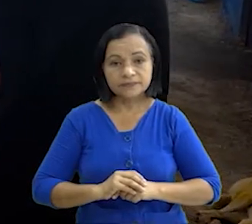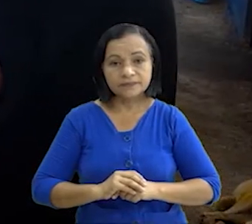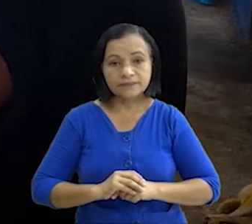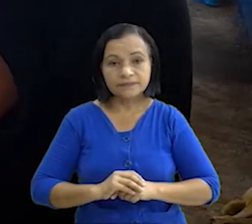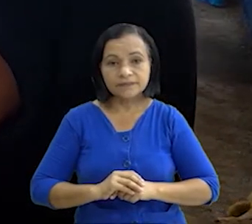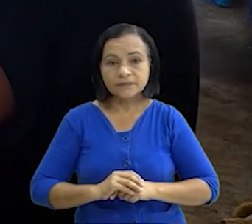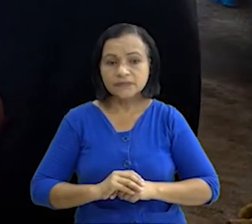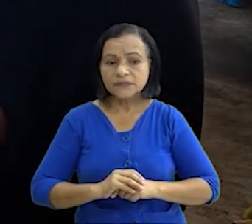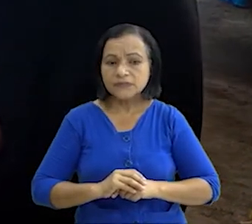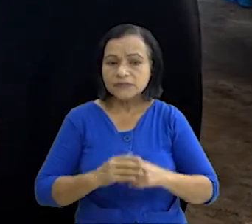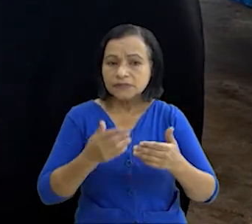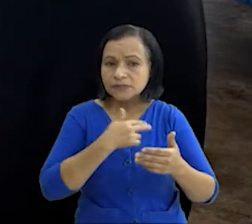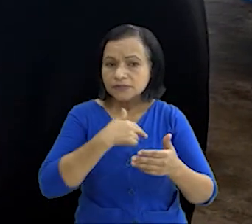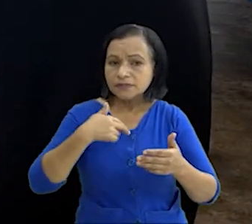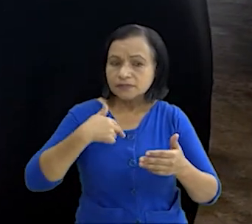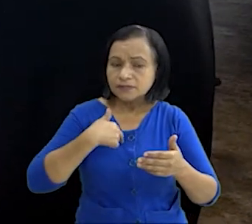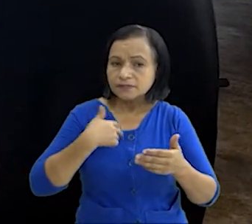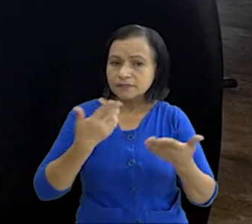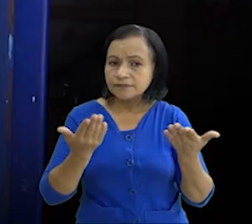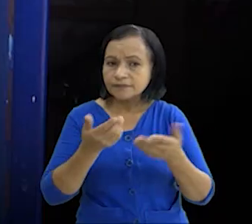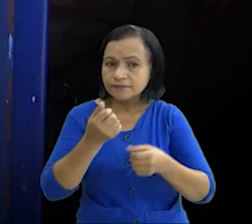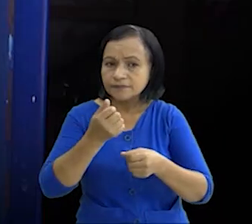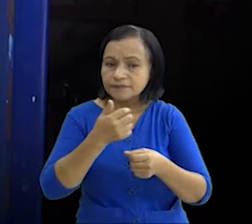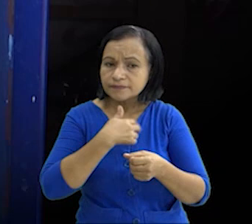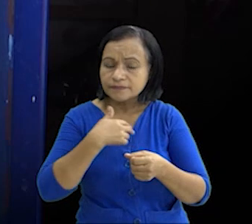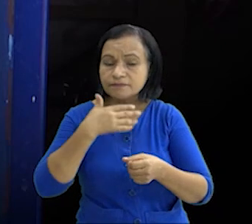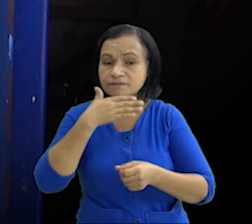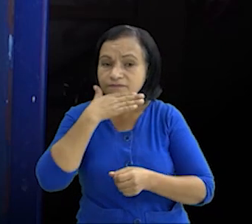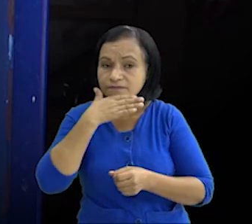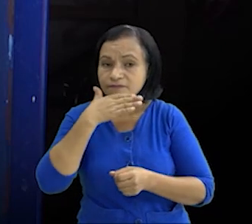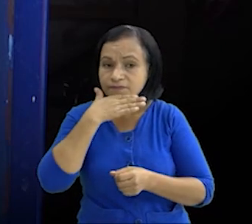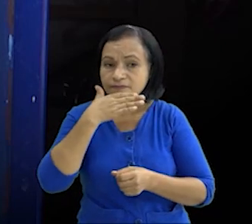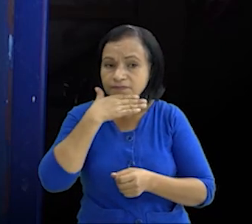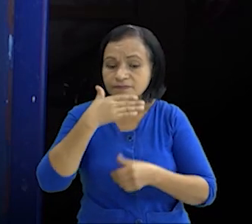El proceso que hubo, ¿verdad? Fue duro.